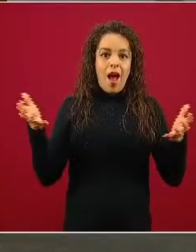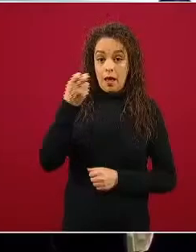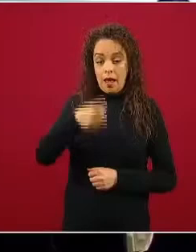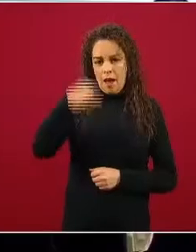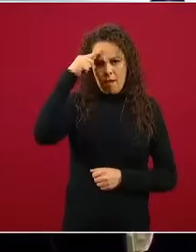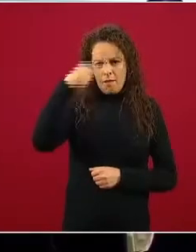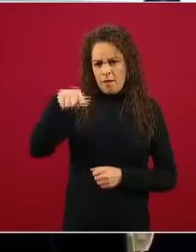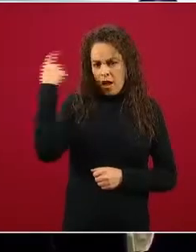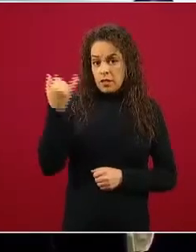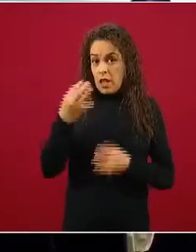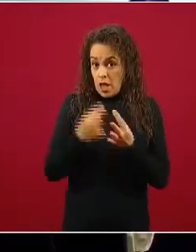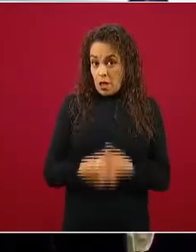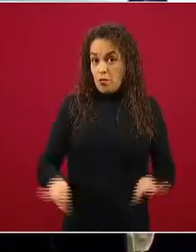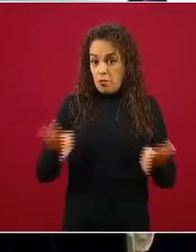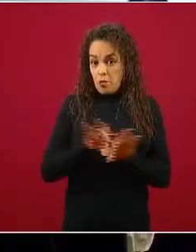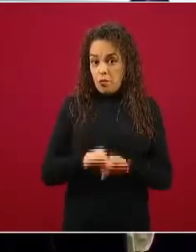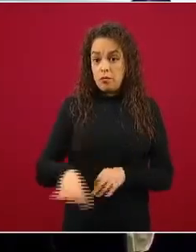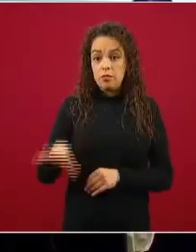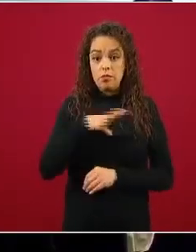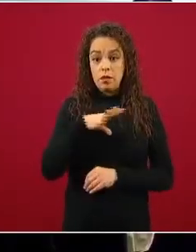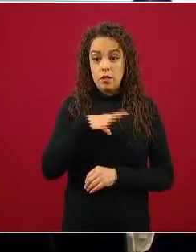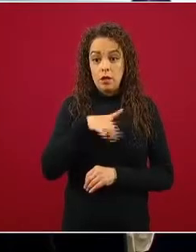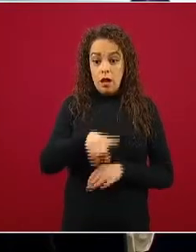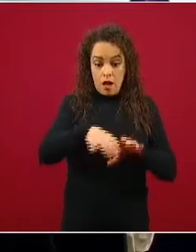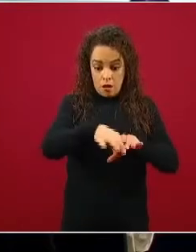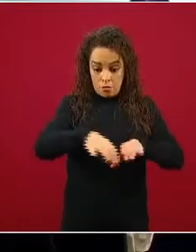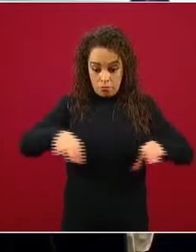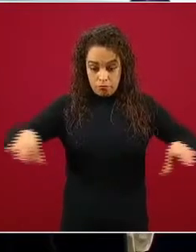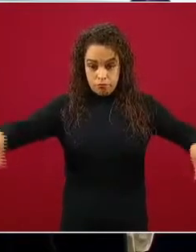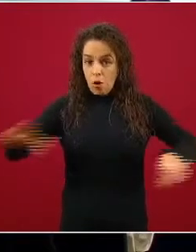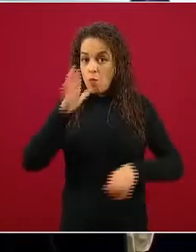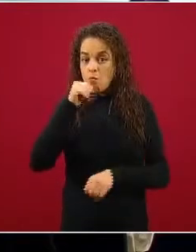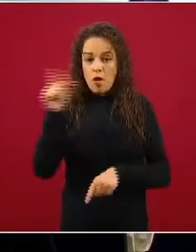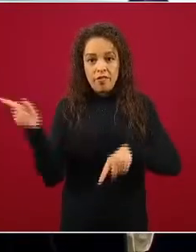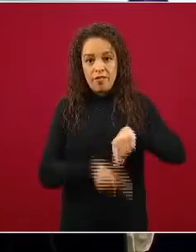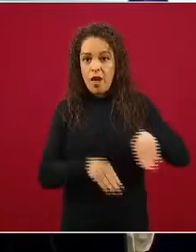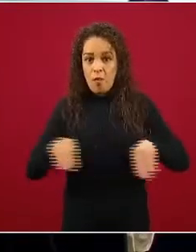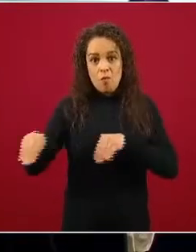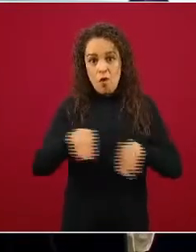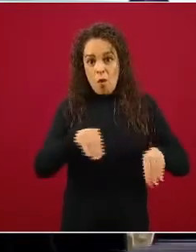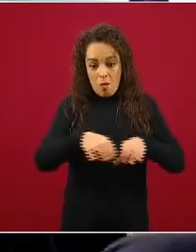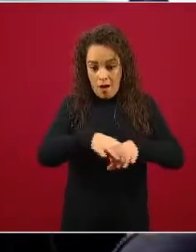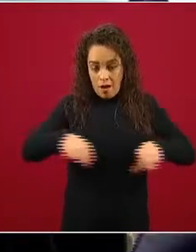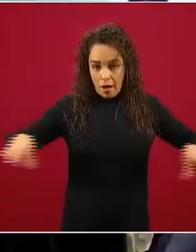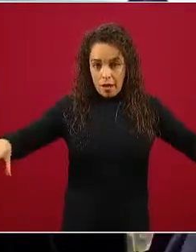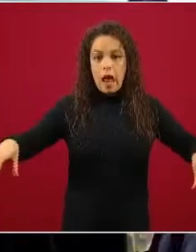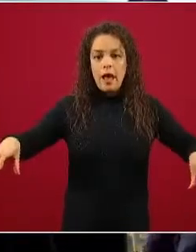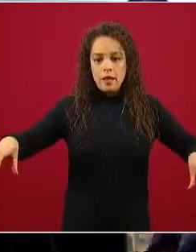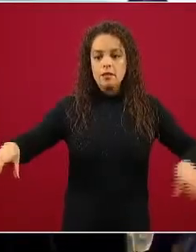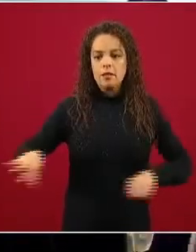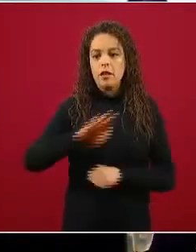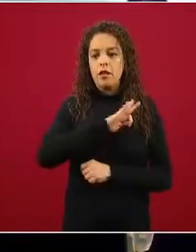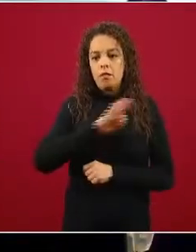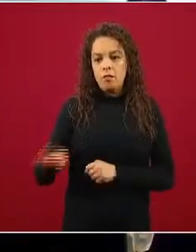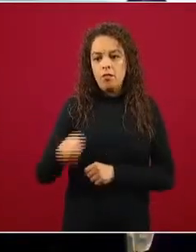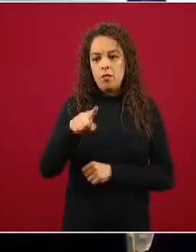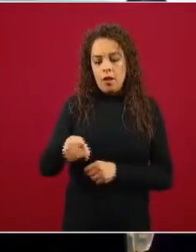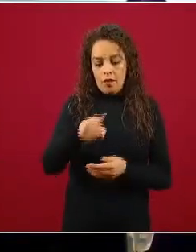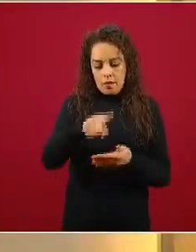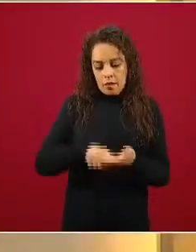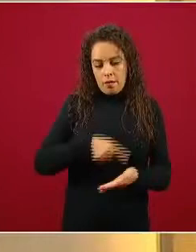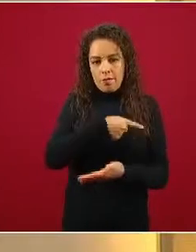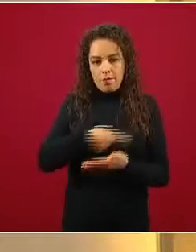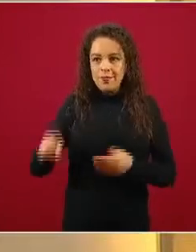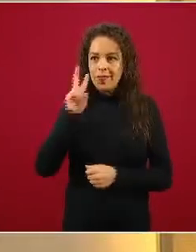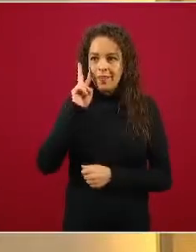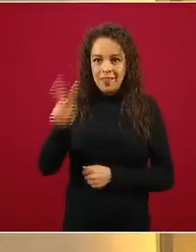bancas, podemos poner bancas fijas que no se pueden mover, pues simplemente se delimita en cuál se puede sentar una persona y en cuál